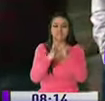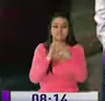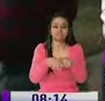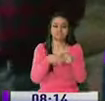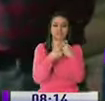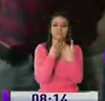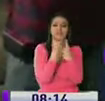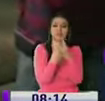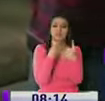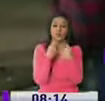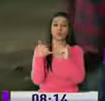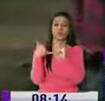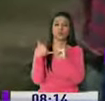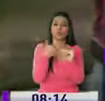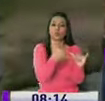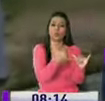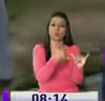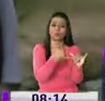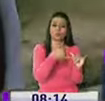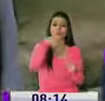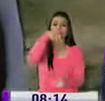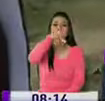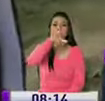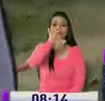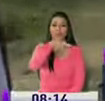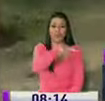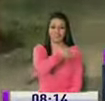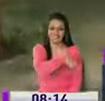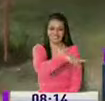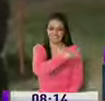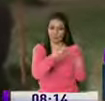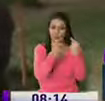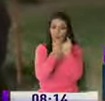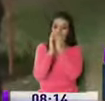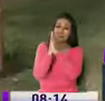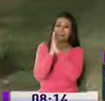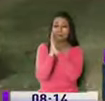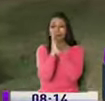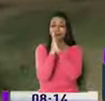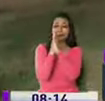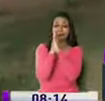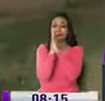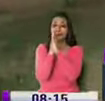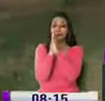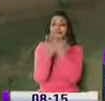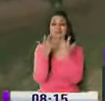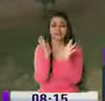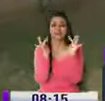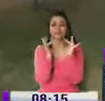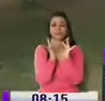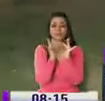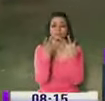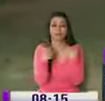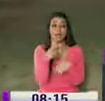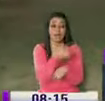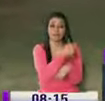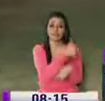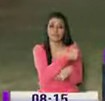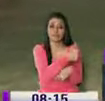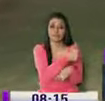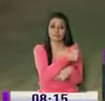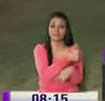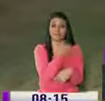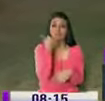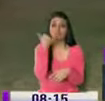a través del Club Kiwanis, que en este caso fue el inquietoso, se tomó contacto, ellos fueron quienes buscaron y se